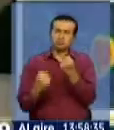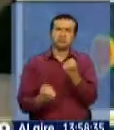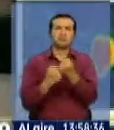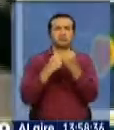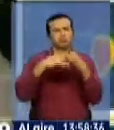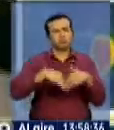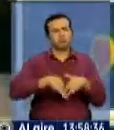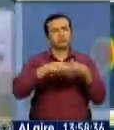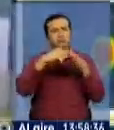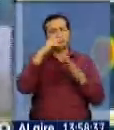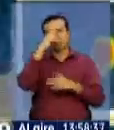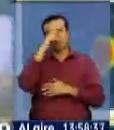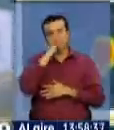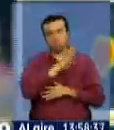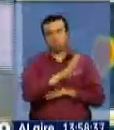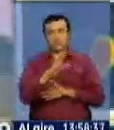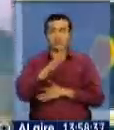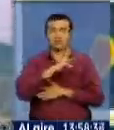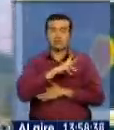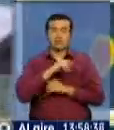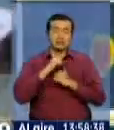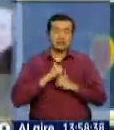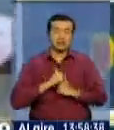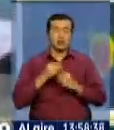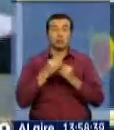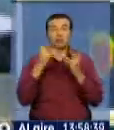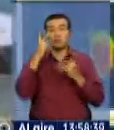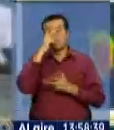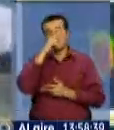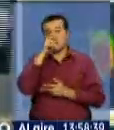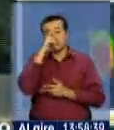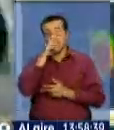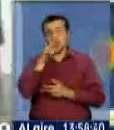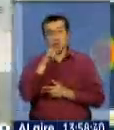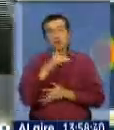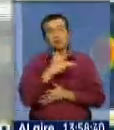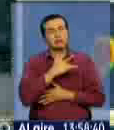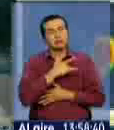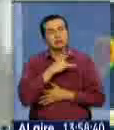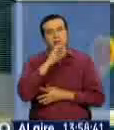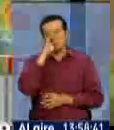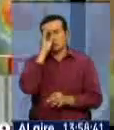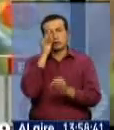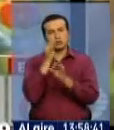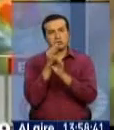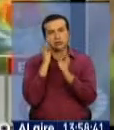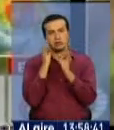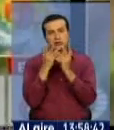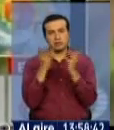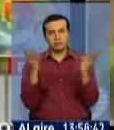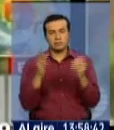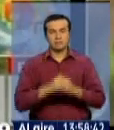levantar a su país. Pese al dolor, muchos mexicanos no han perdido la fe y la esperanza.